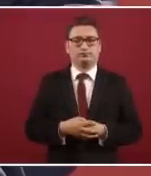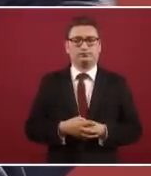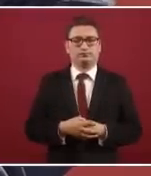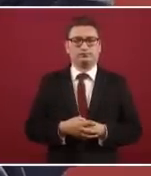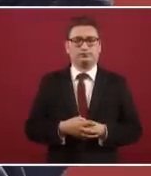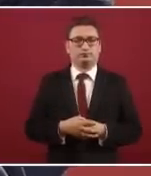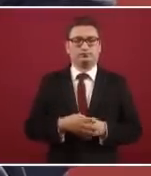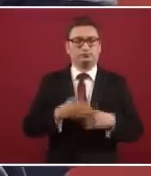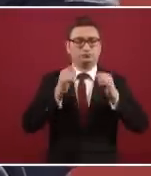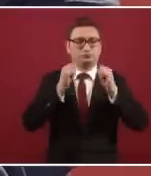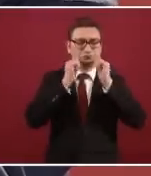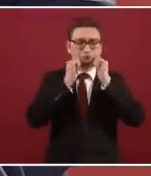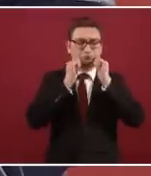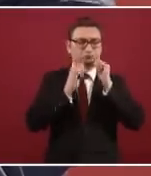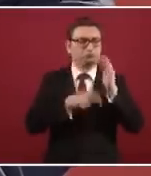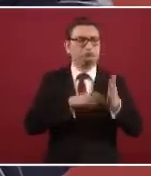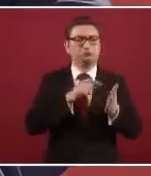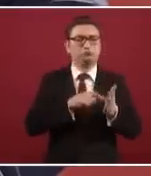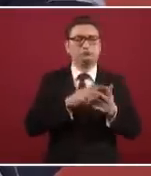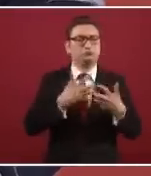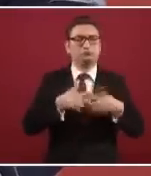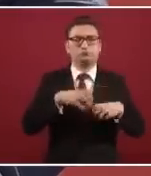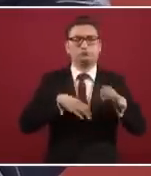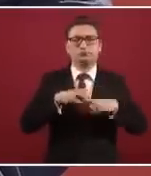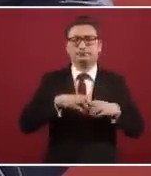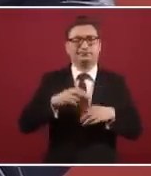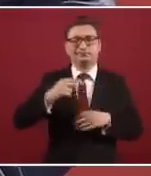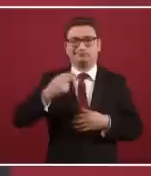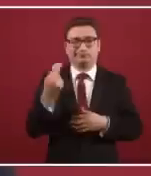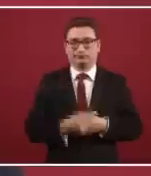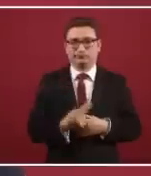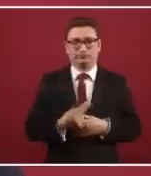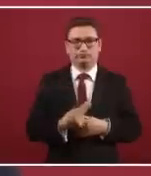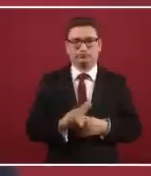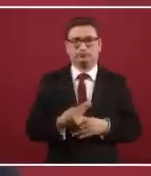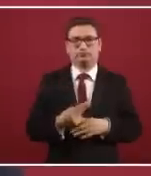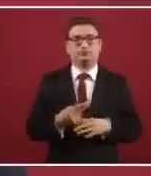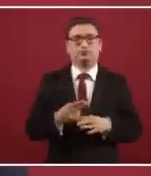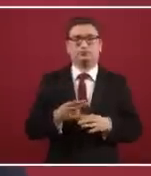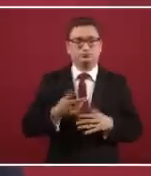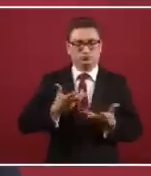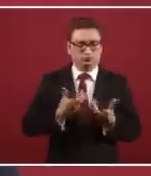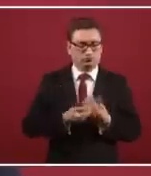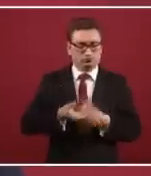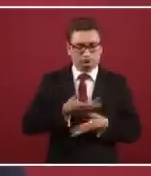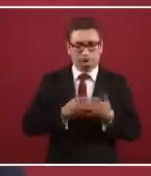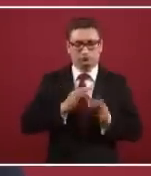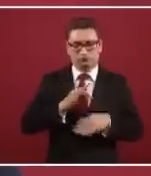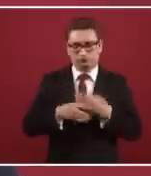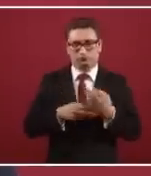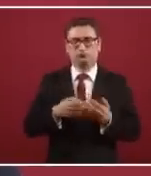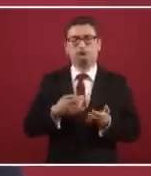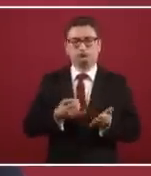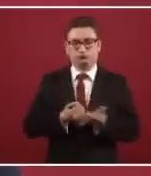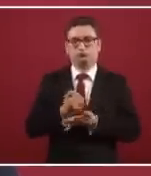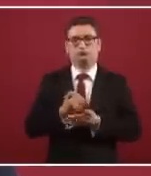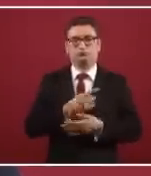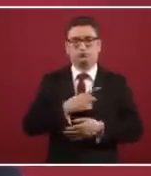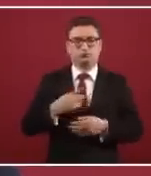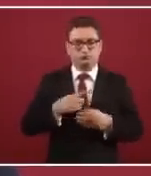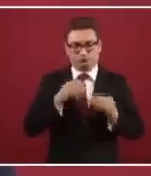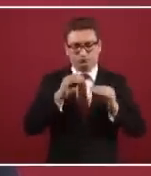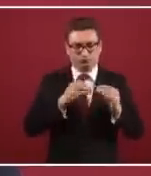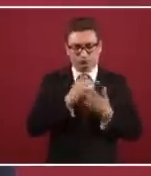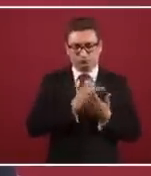fuera, que era urgente y que lo teníamos que hacer entre todos y